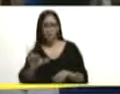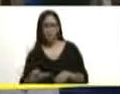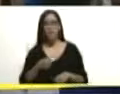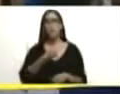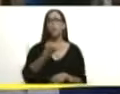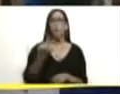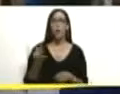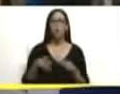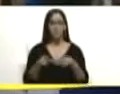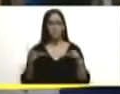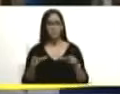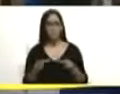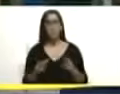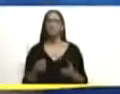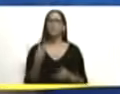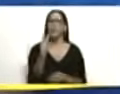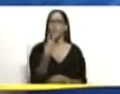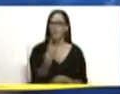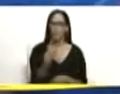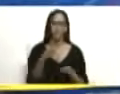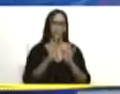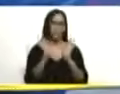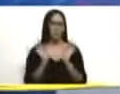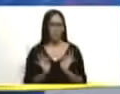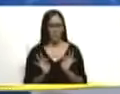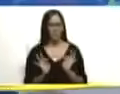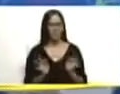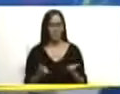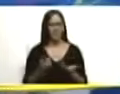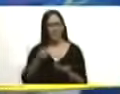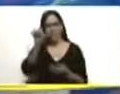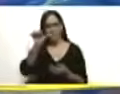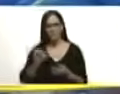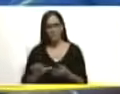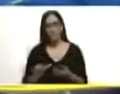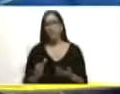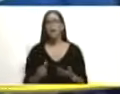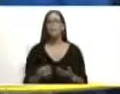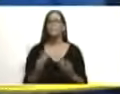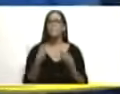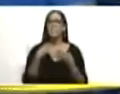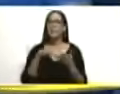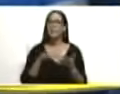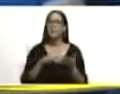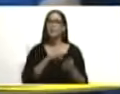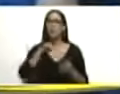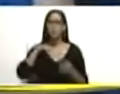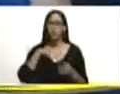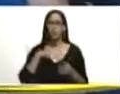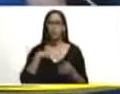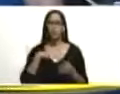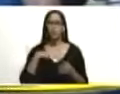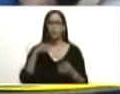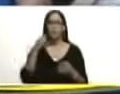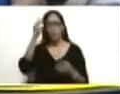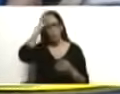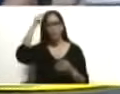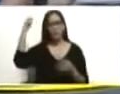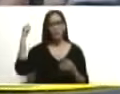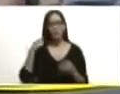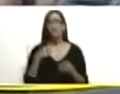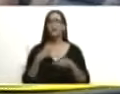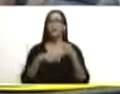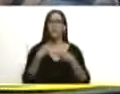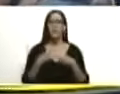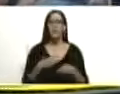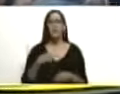cuantitativo y cualitativo. Son dos categorías de la dialéctica materialista, de nosotros los marxistas. Marxista,